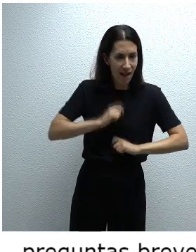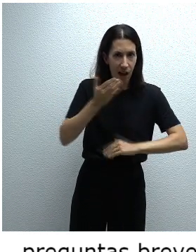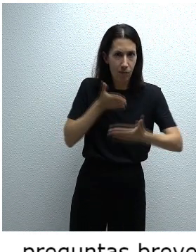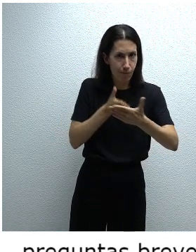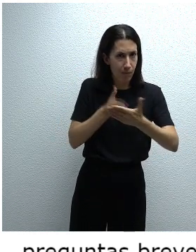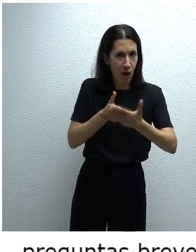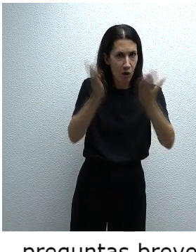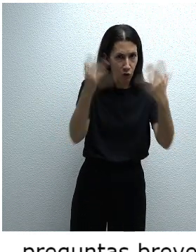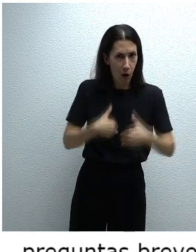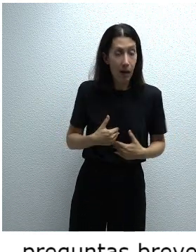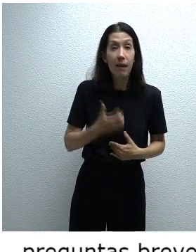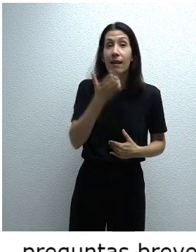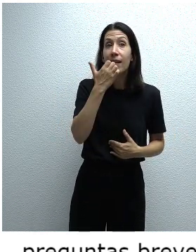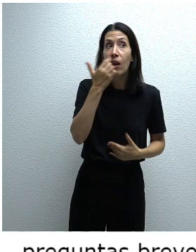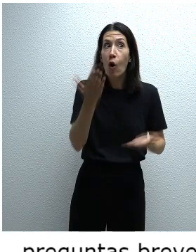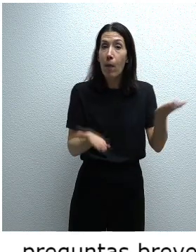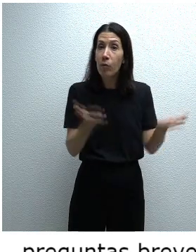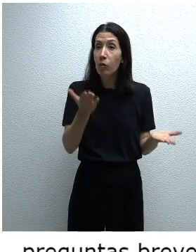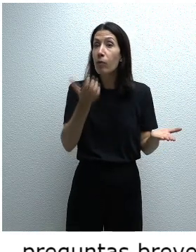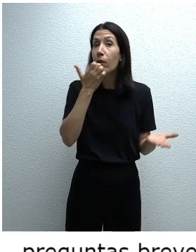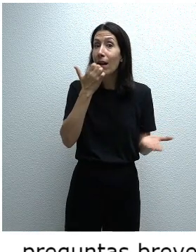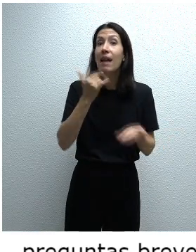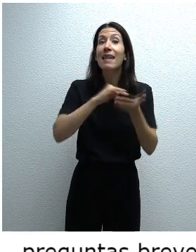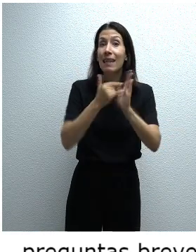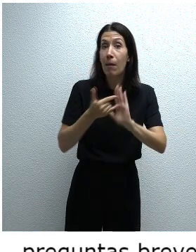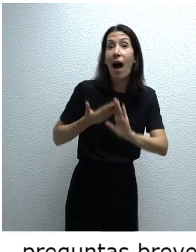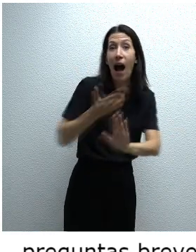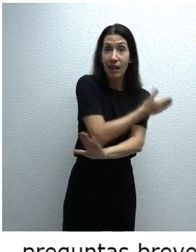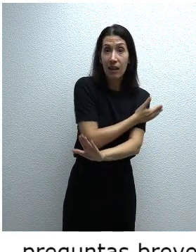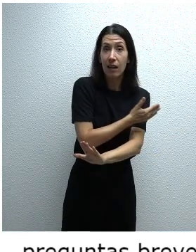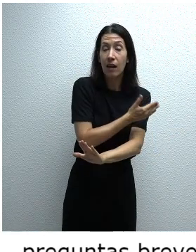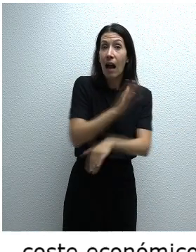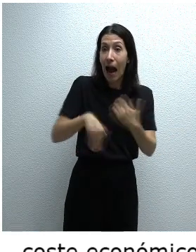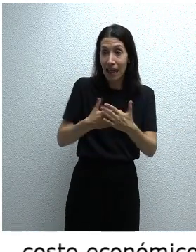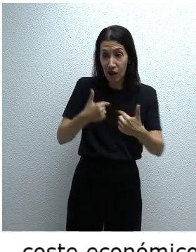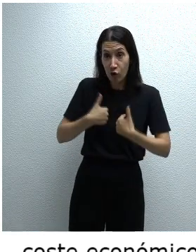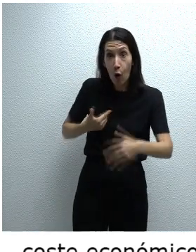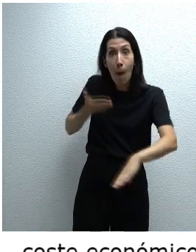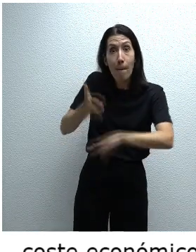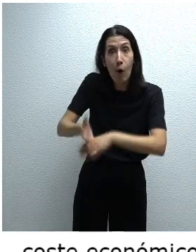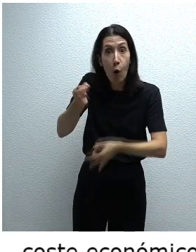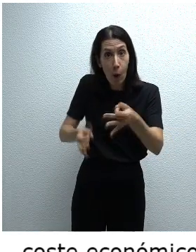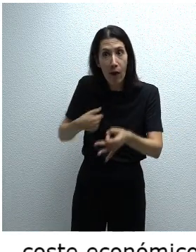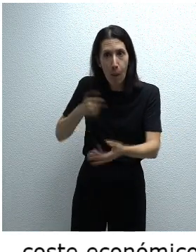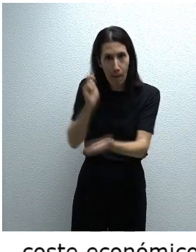tipo, sobre todo si lo comparamos con el sistema anterior que nos costaba al que acudía al juzgado y